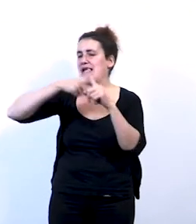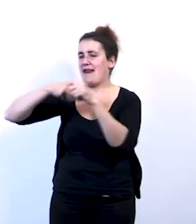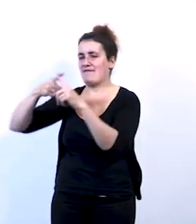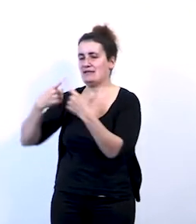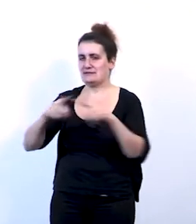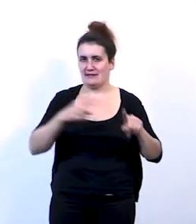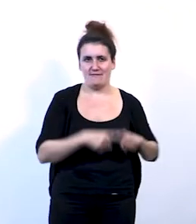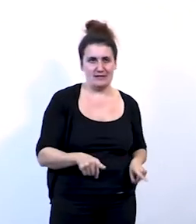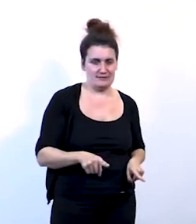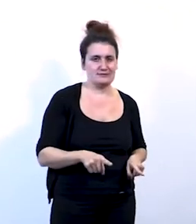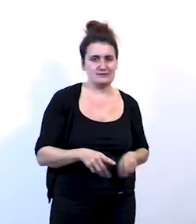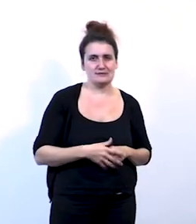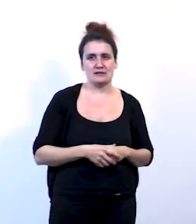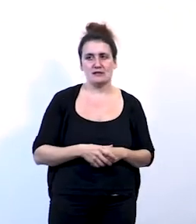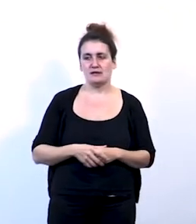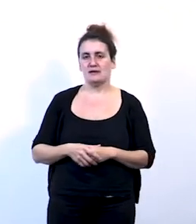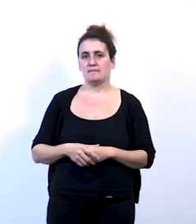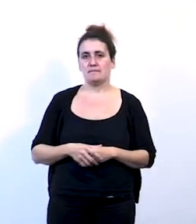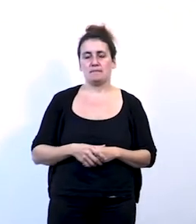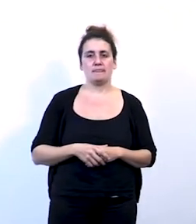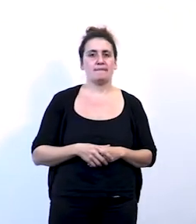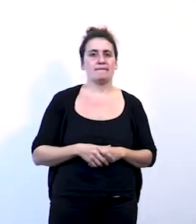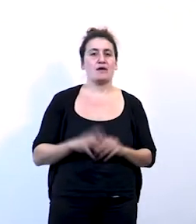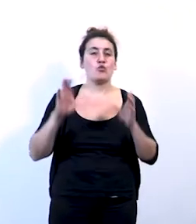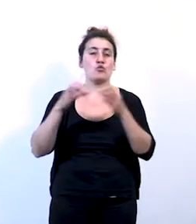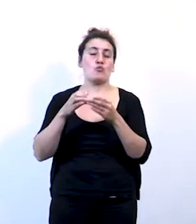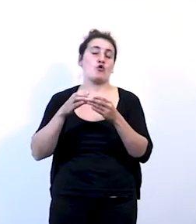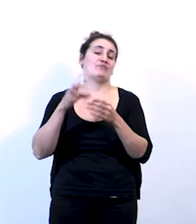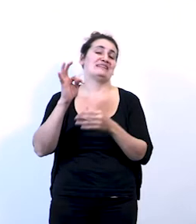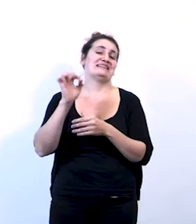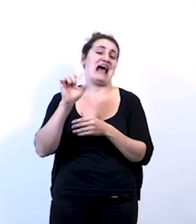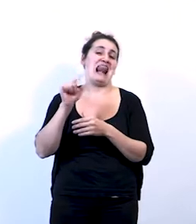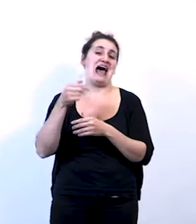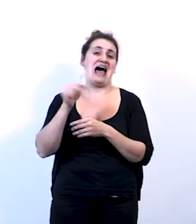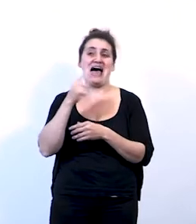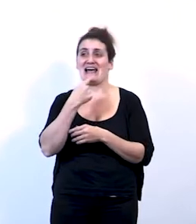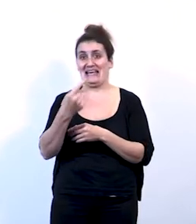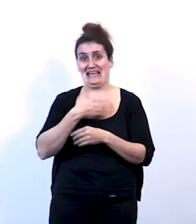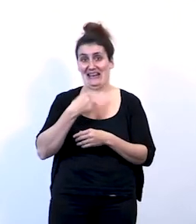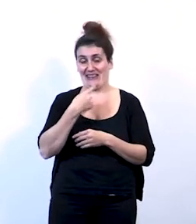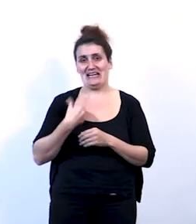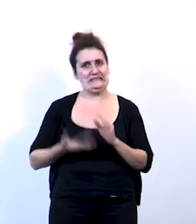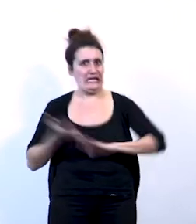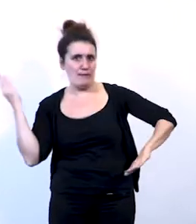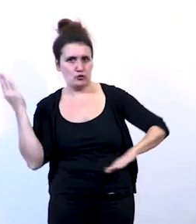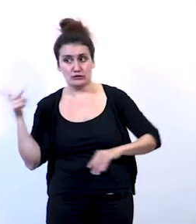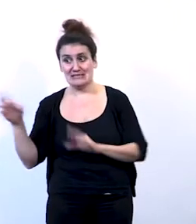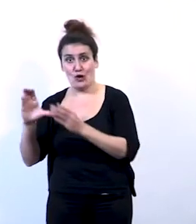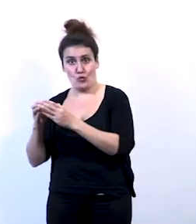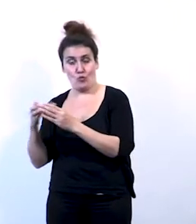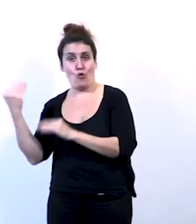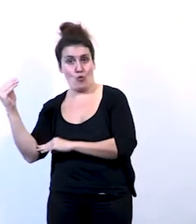diferentes. Grupos, hay un grupo bastante que se llama Talaat, que quiere decir salimos. Ese grupo de mujeres